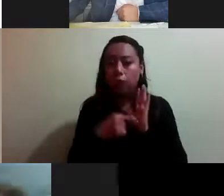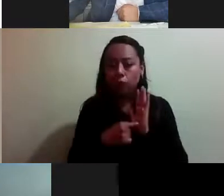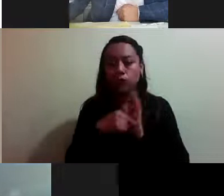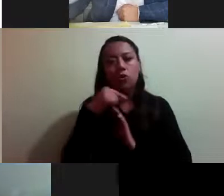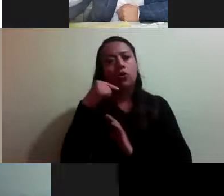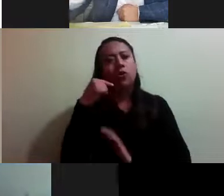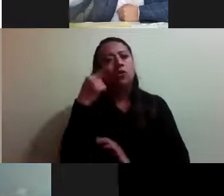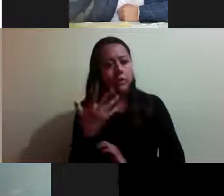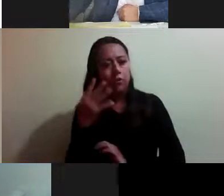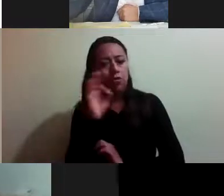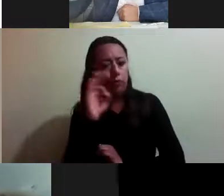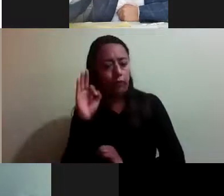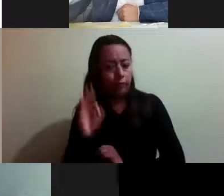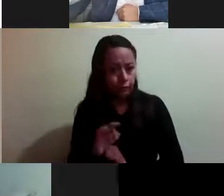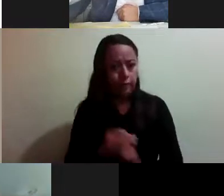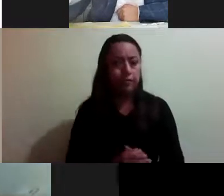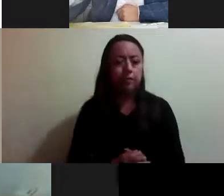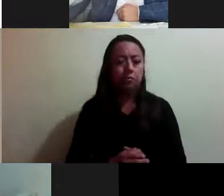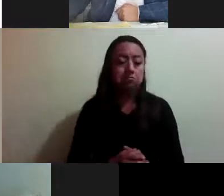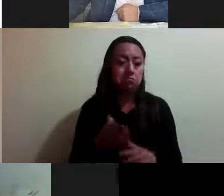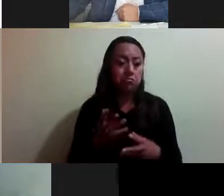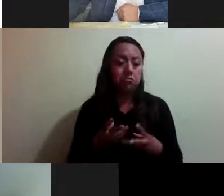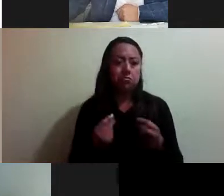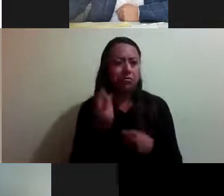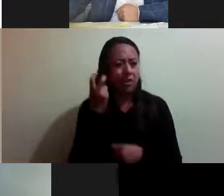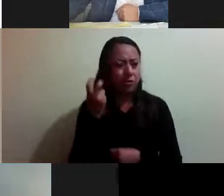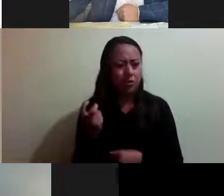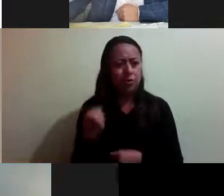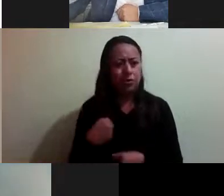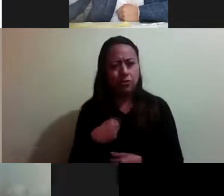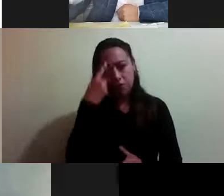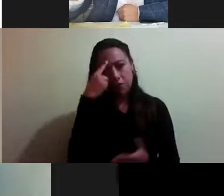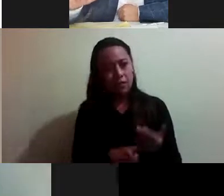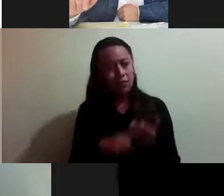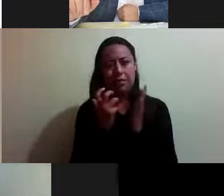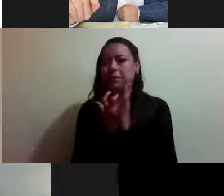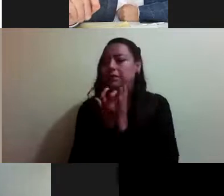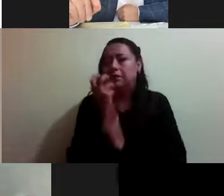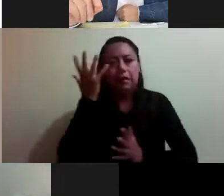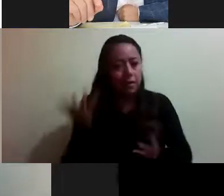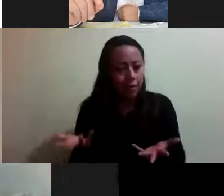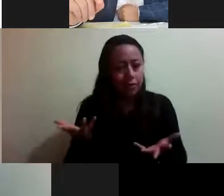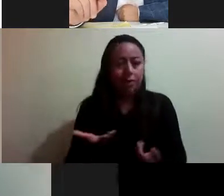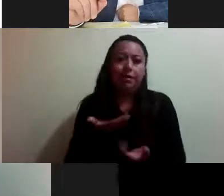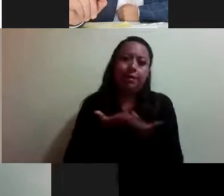0.5%, por lo que nos parece excesivo, desde mi perspectiva, que todavía se le